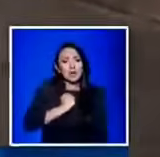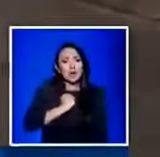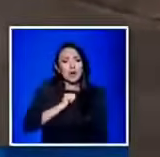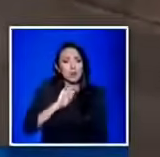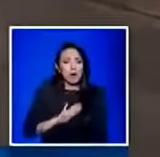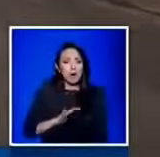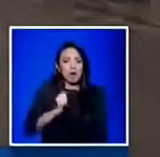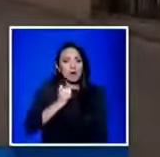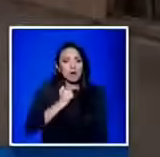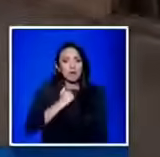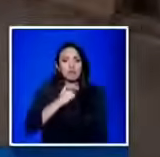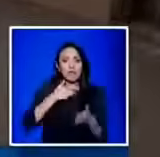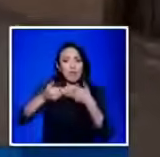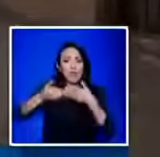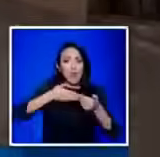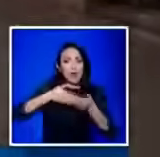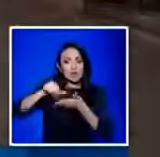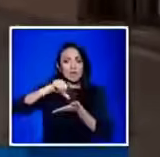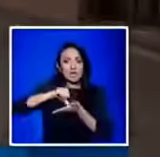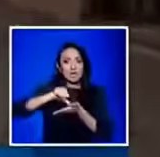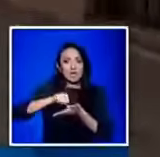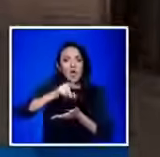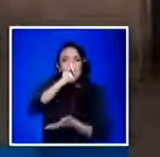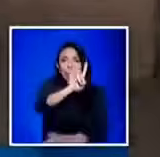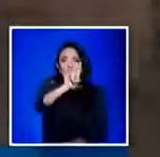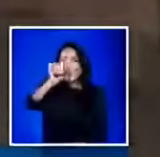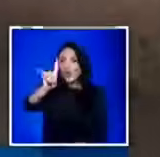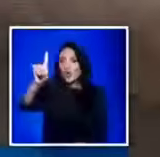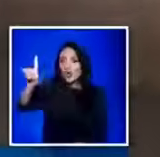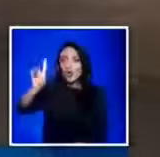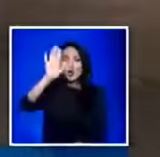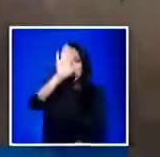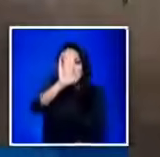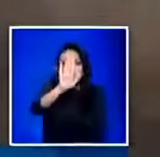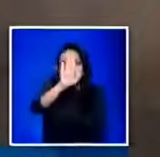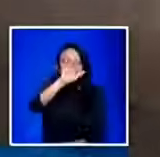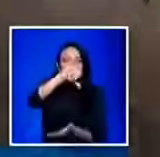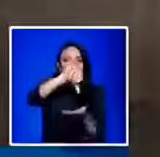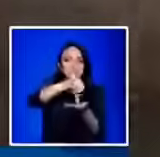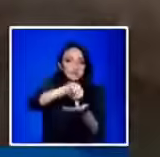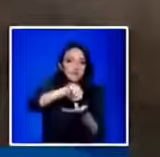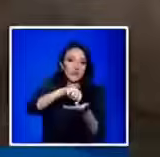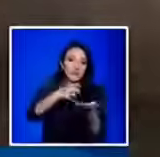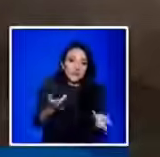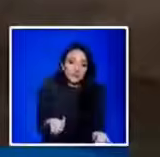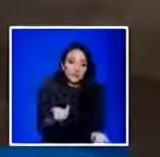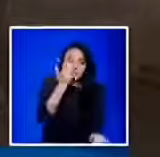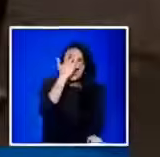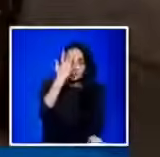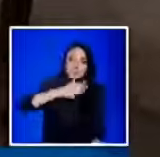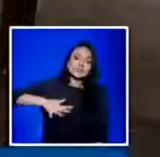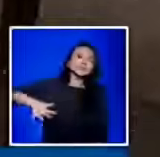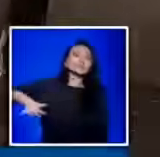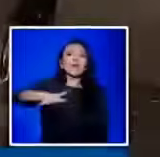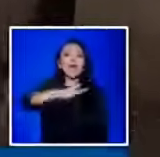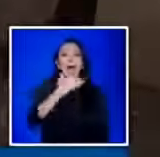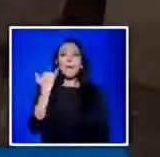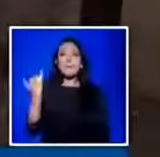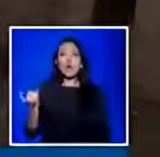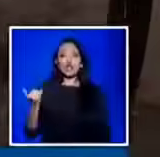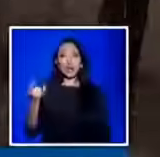de cualquier ciudad hace que cada ciudad sea la ciudad que es y no otra, porque la zona